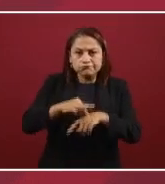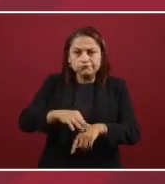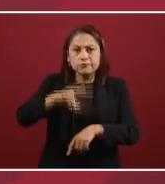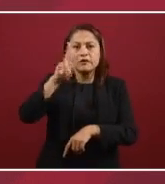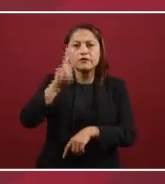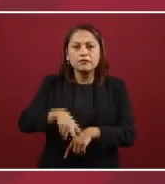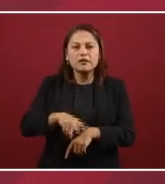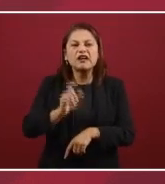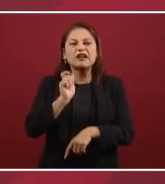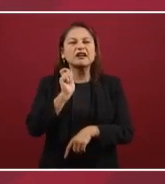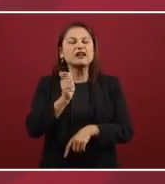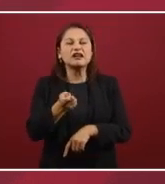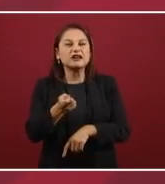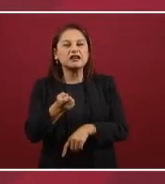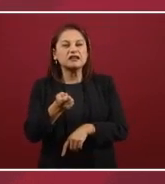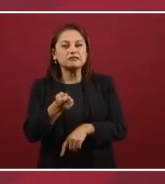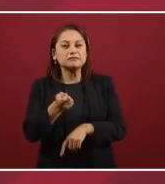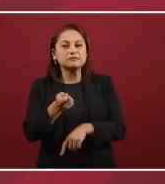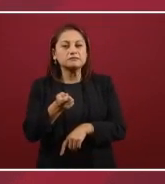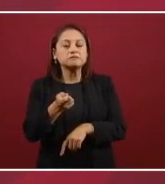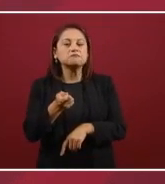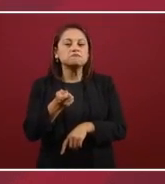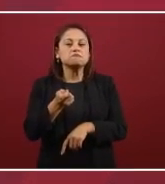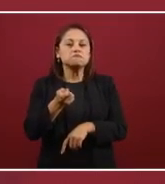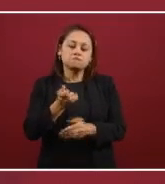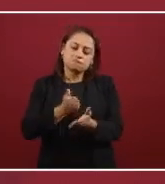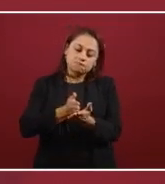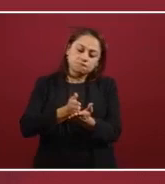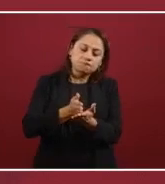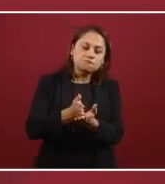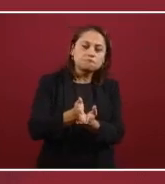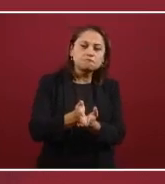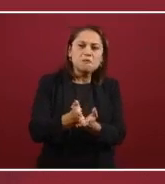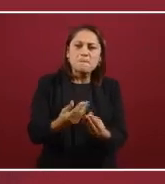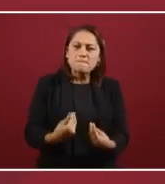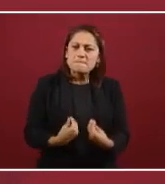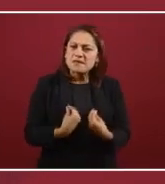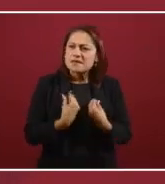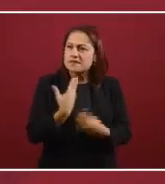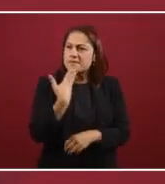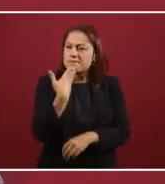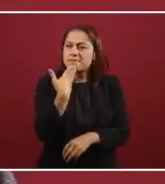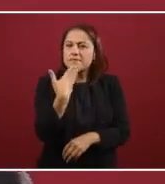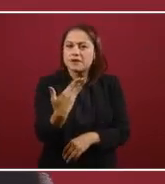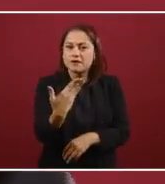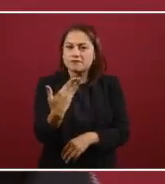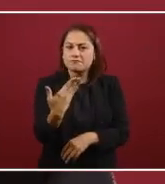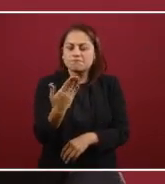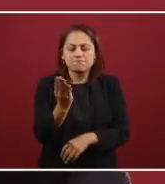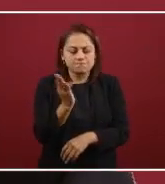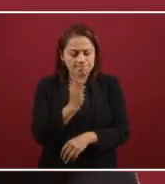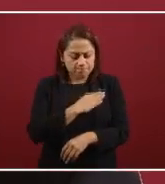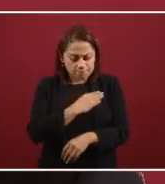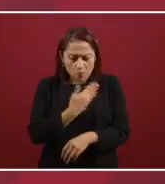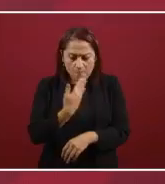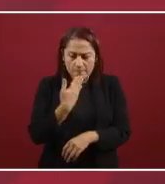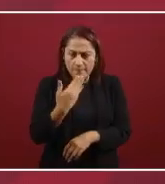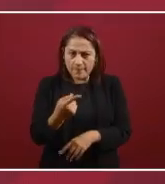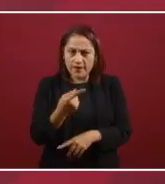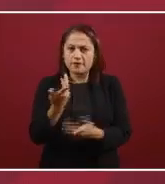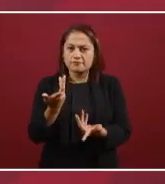con el camino del bien, que solo siendo buenos podemos ser